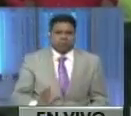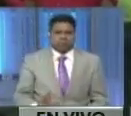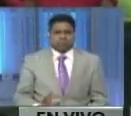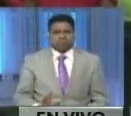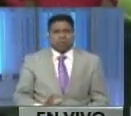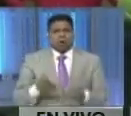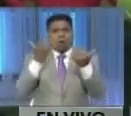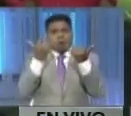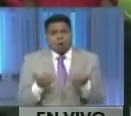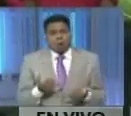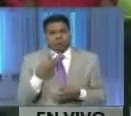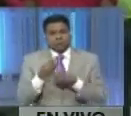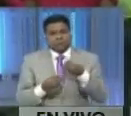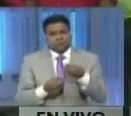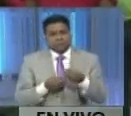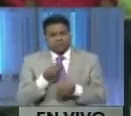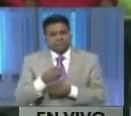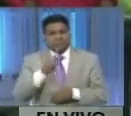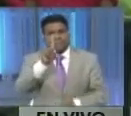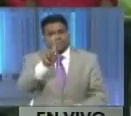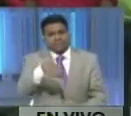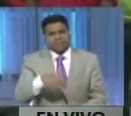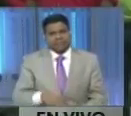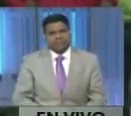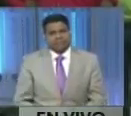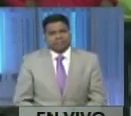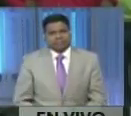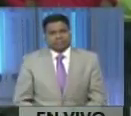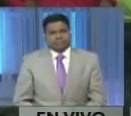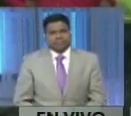Hoy se cumplen también